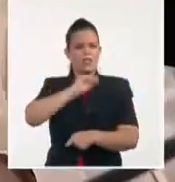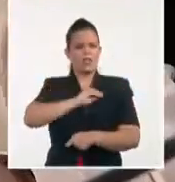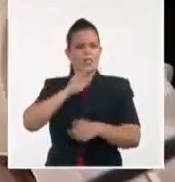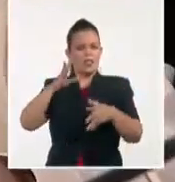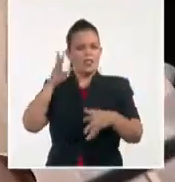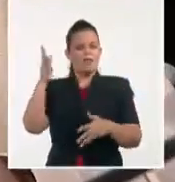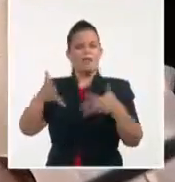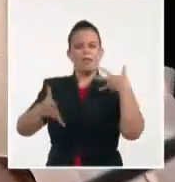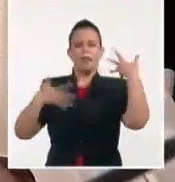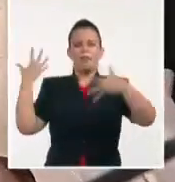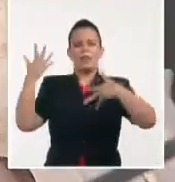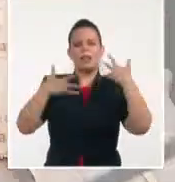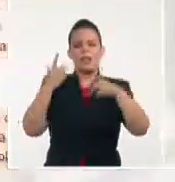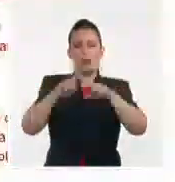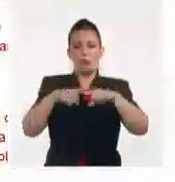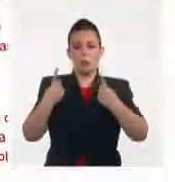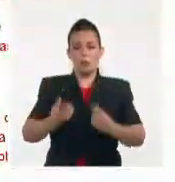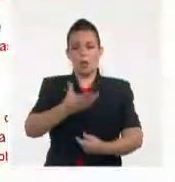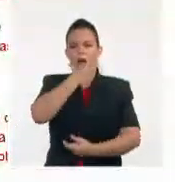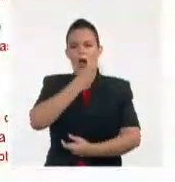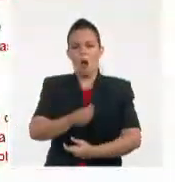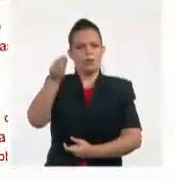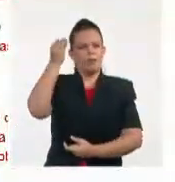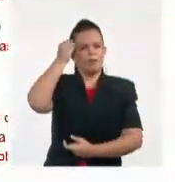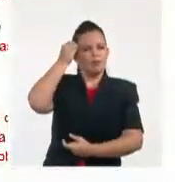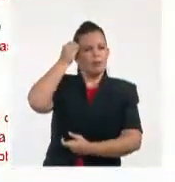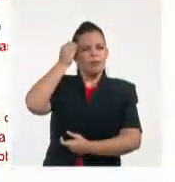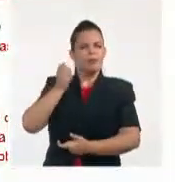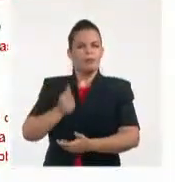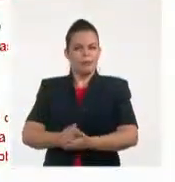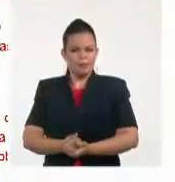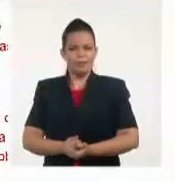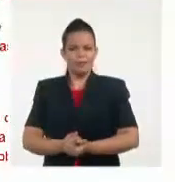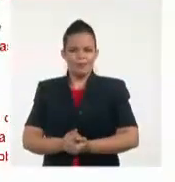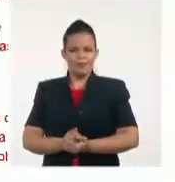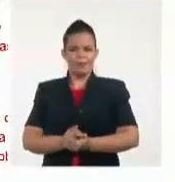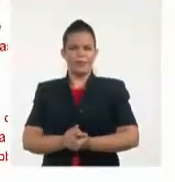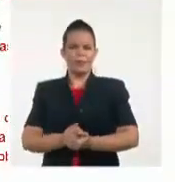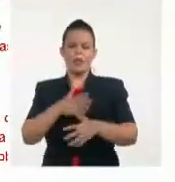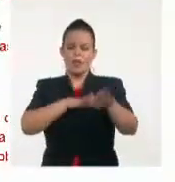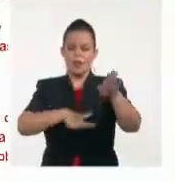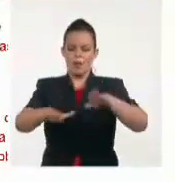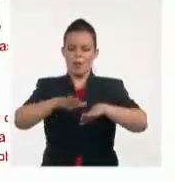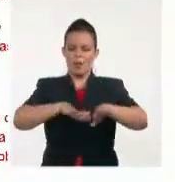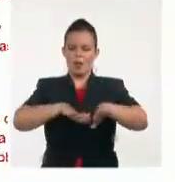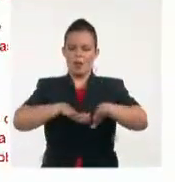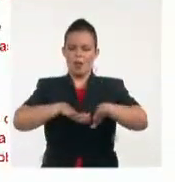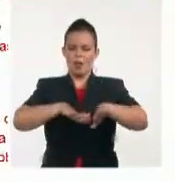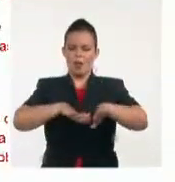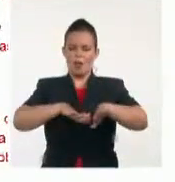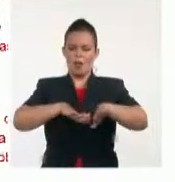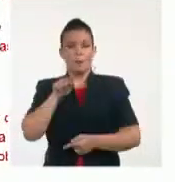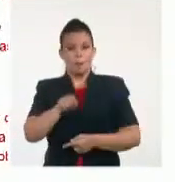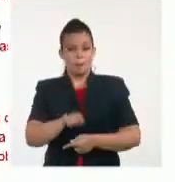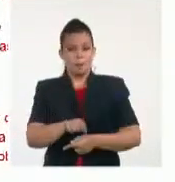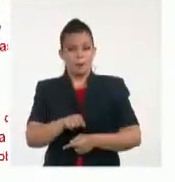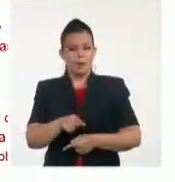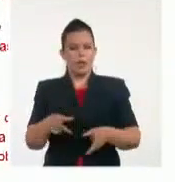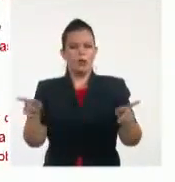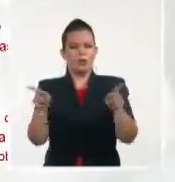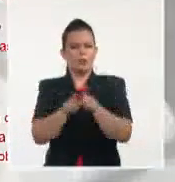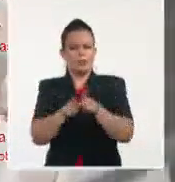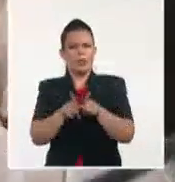Creo que ahí hay una síntesis que ha hecho muy bien el doctor Néstor con relación a cómo